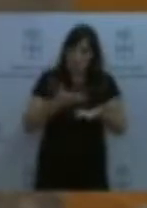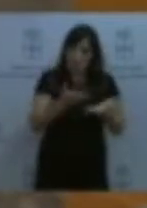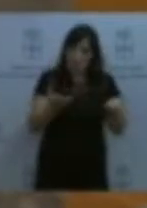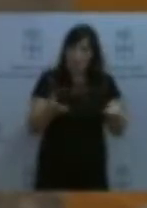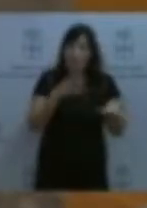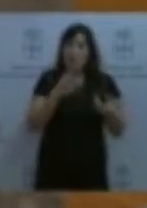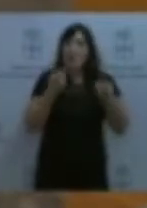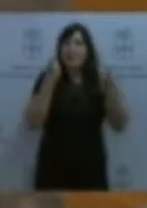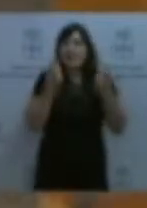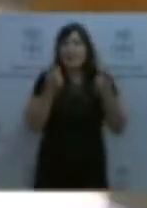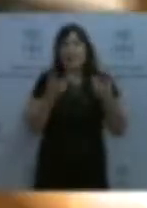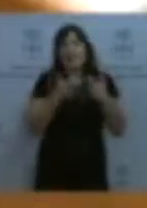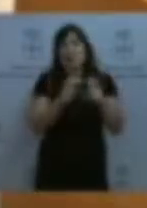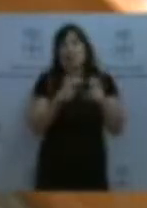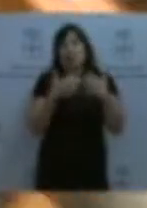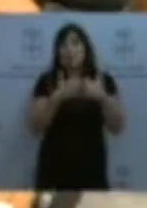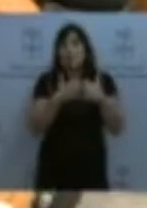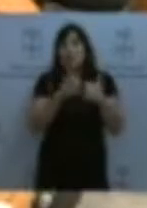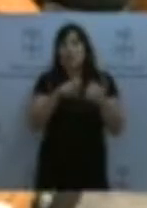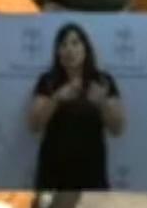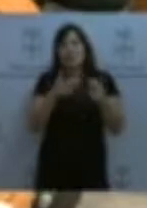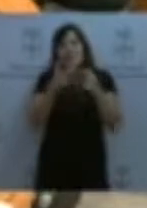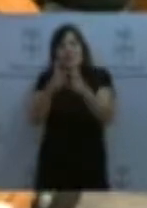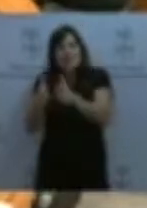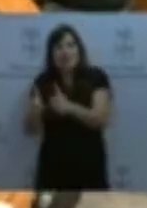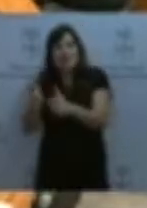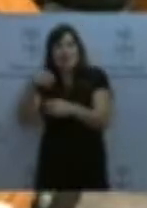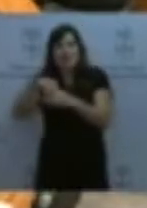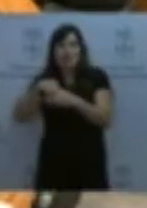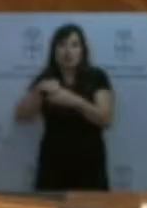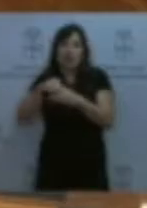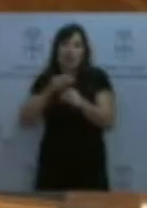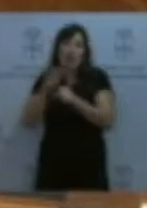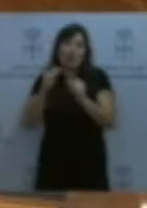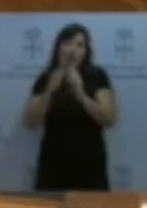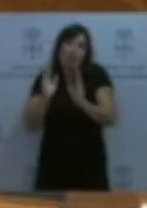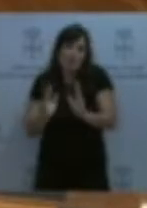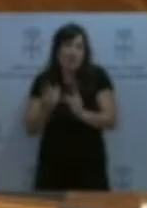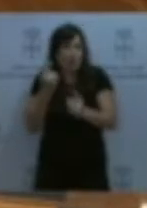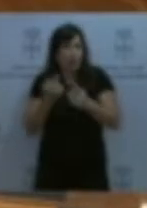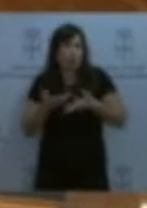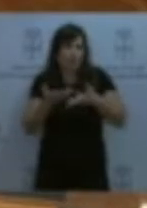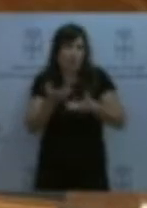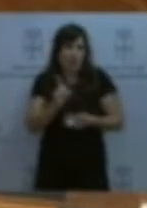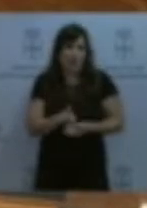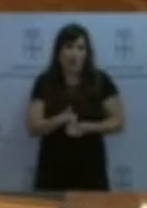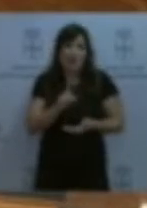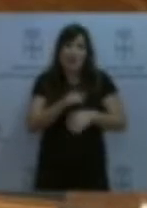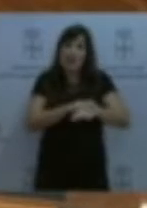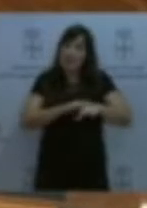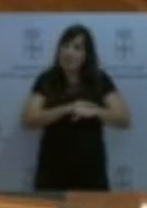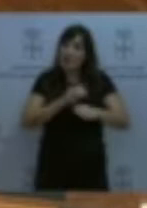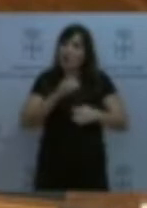determinados segmentos del ámbito doméstico. Y, naturalmente, y sobre todo, conforme a los ejemplos que hemos